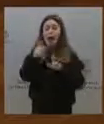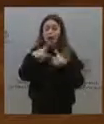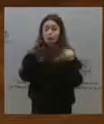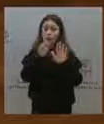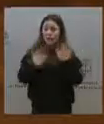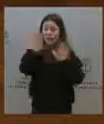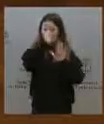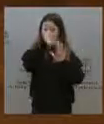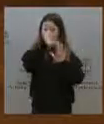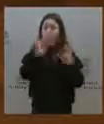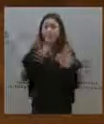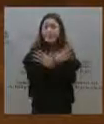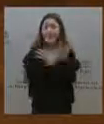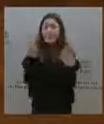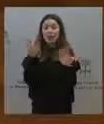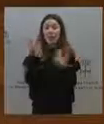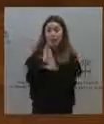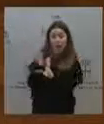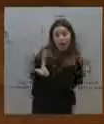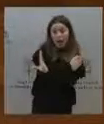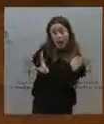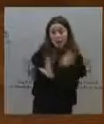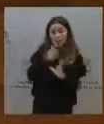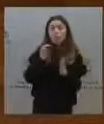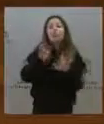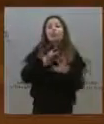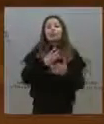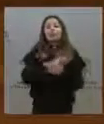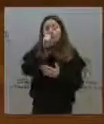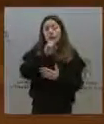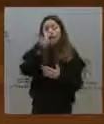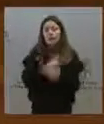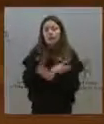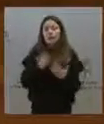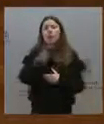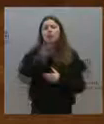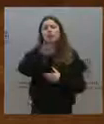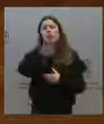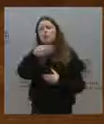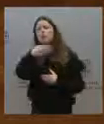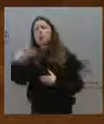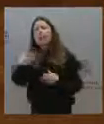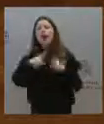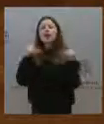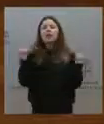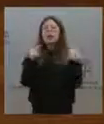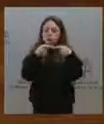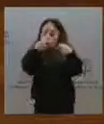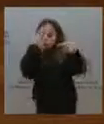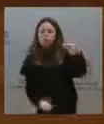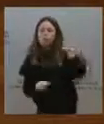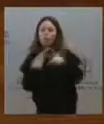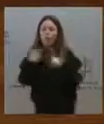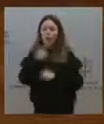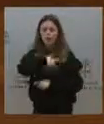en 18 el Producto Interior Bruto asturiano avanzaba menos o cayó más que la media nacional, mientras la deuda pública en ese mismo